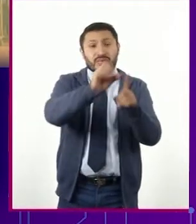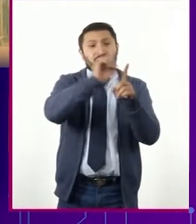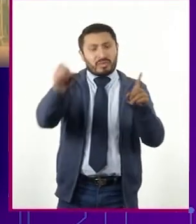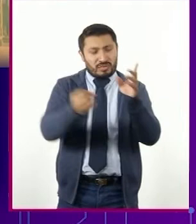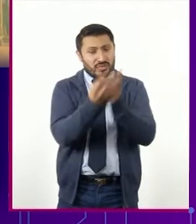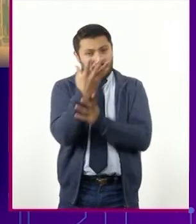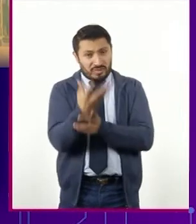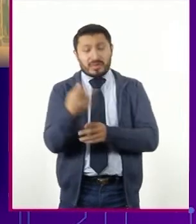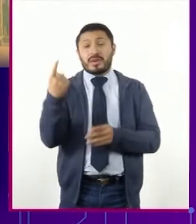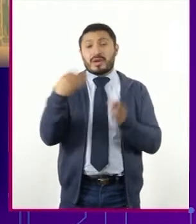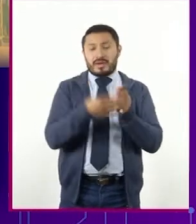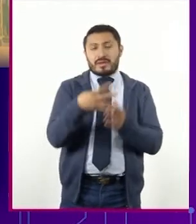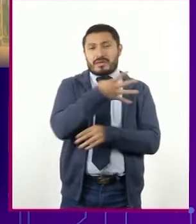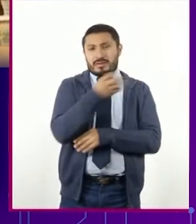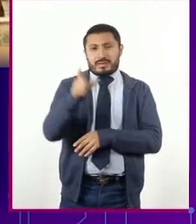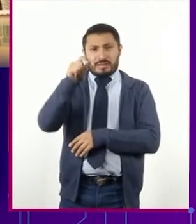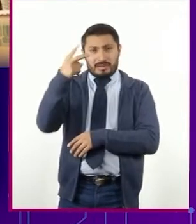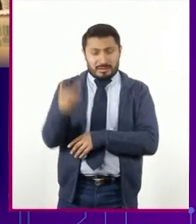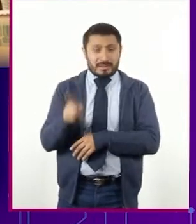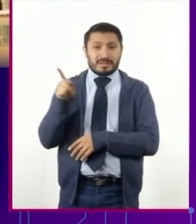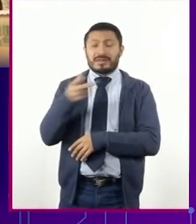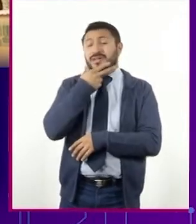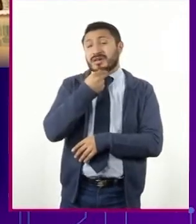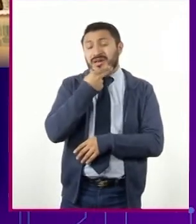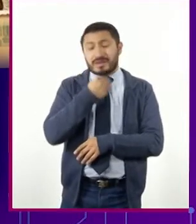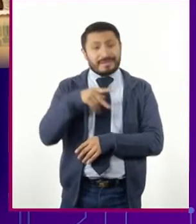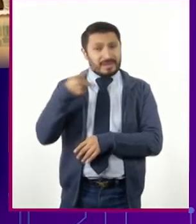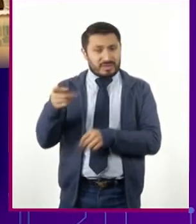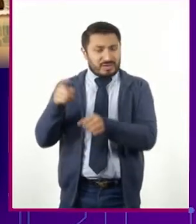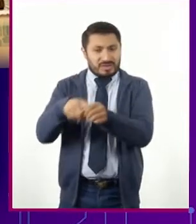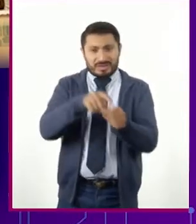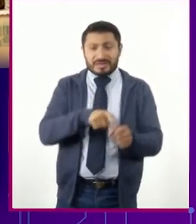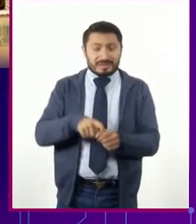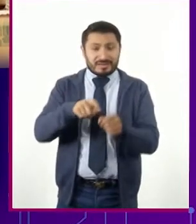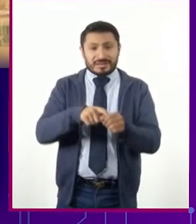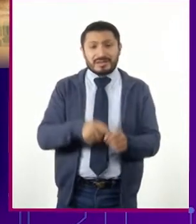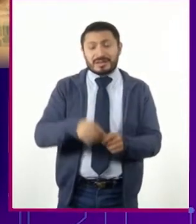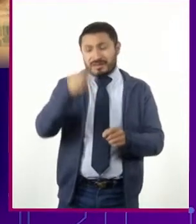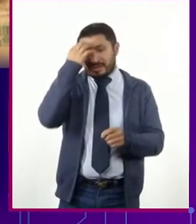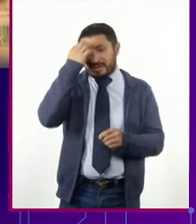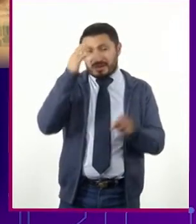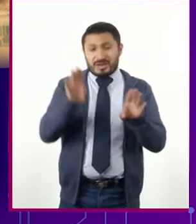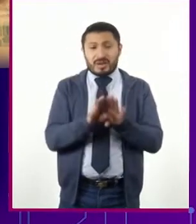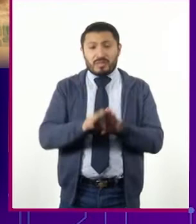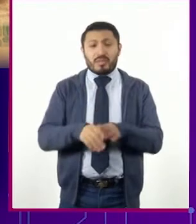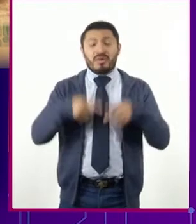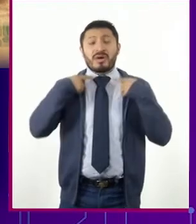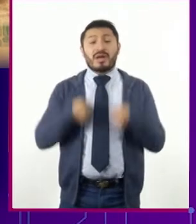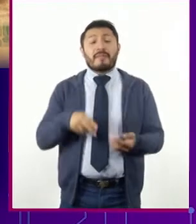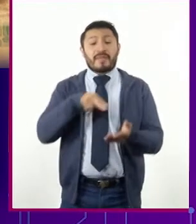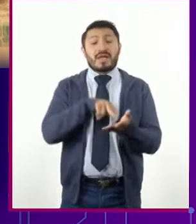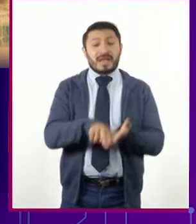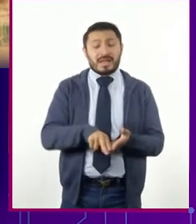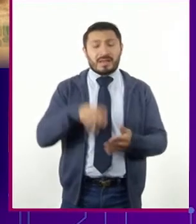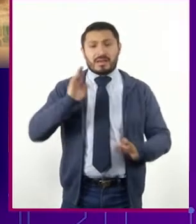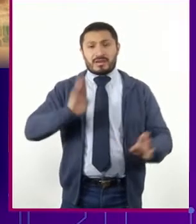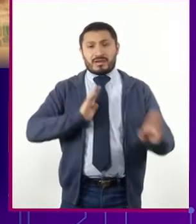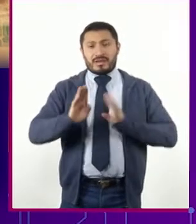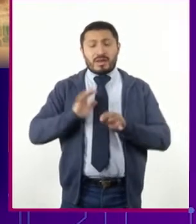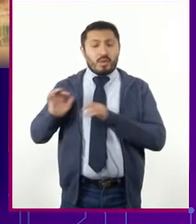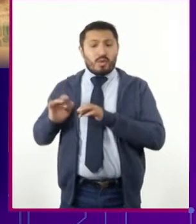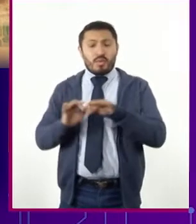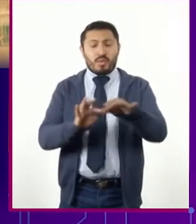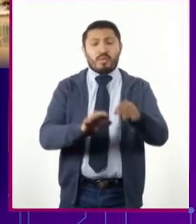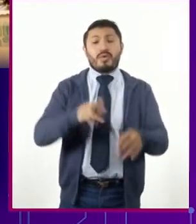En 1922, Benito Mussolini y sus seguidores, conocidos como Camisas Negras, marcharon hacia